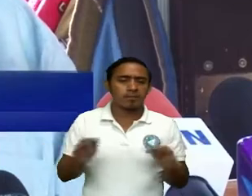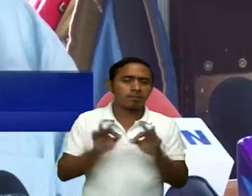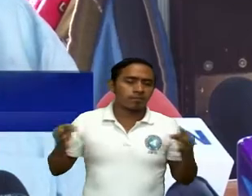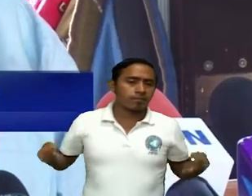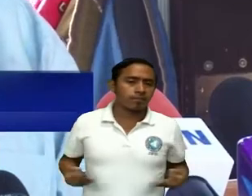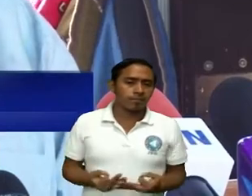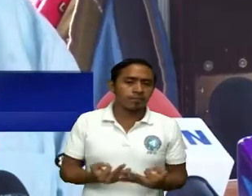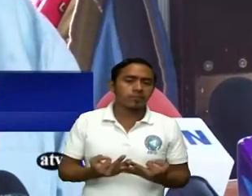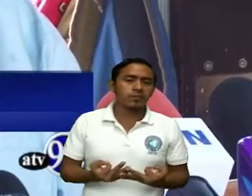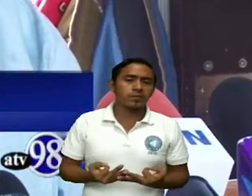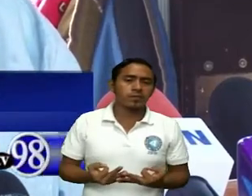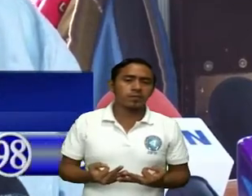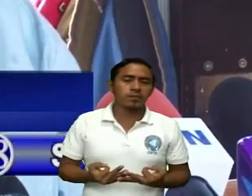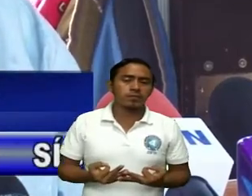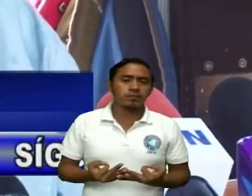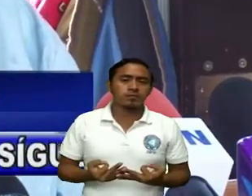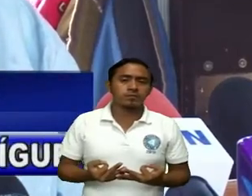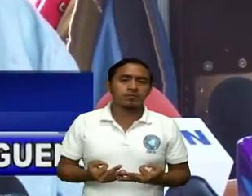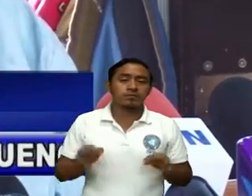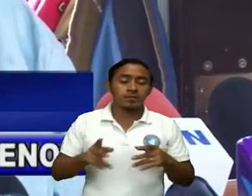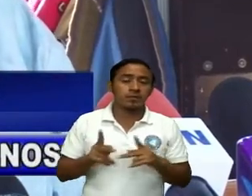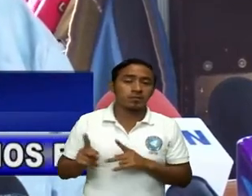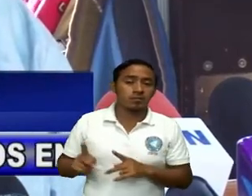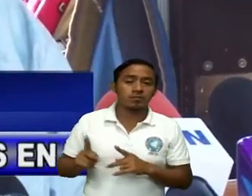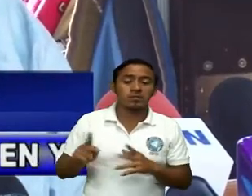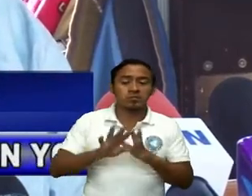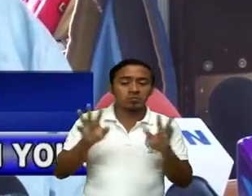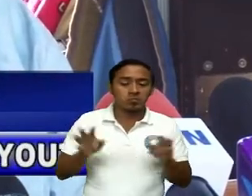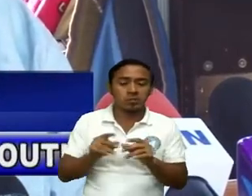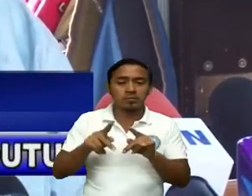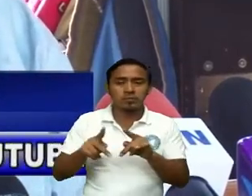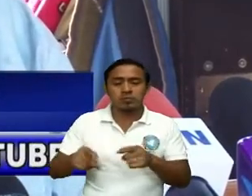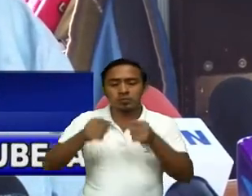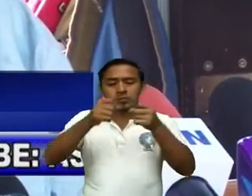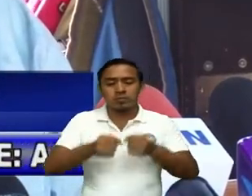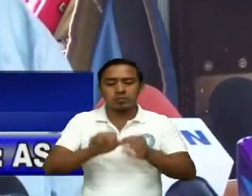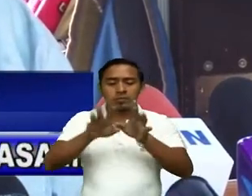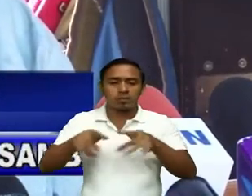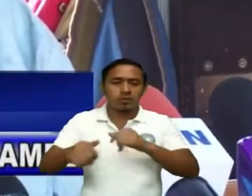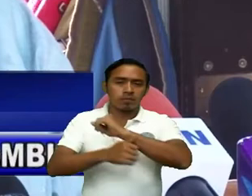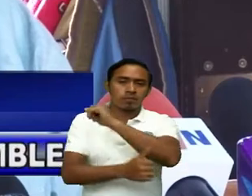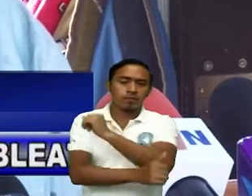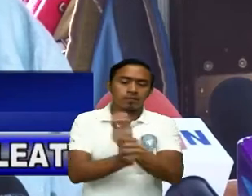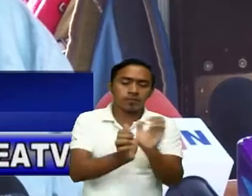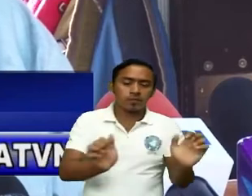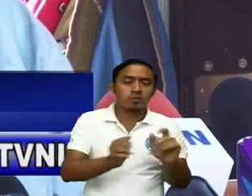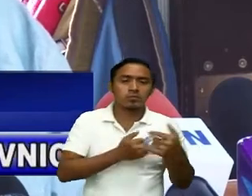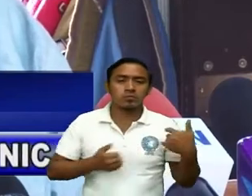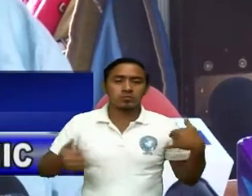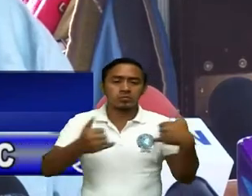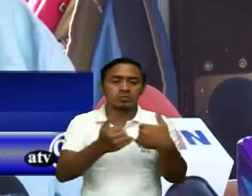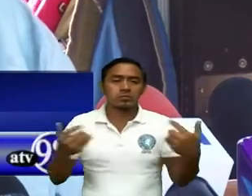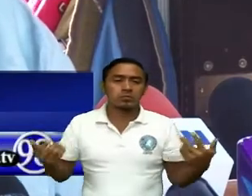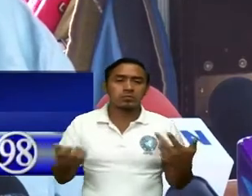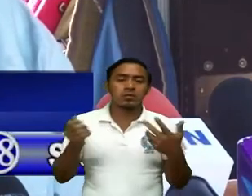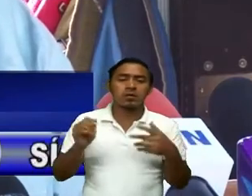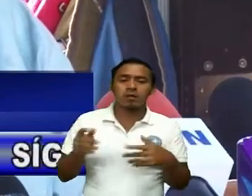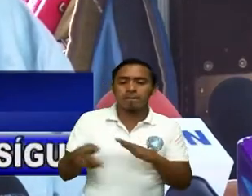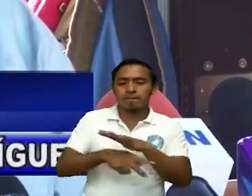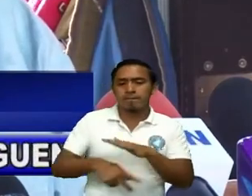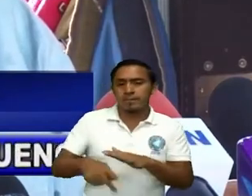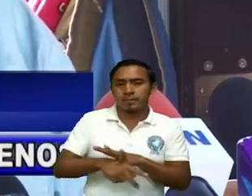familias, la población en general, las y los estudiantes de primaria, secundaria,